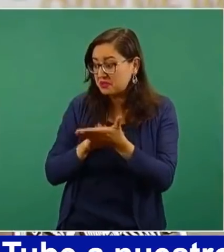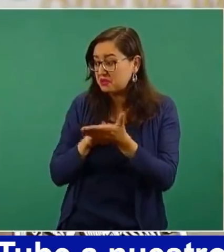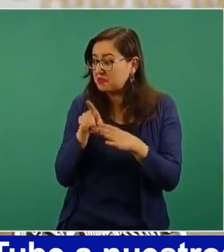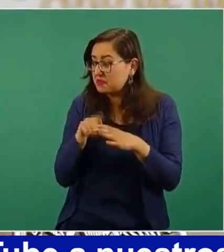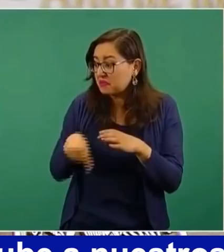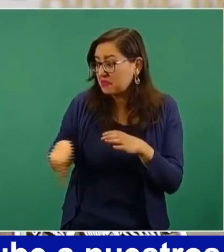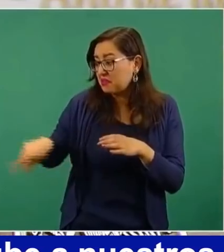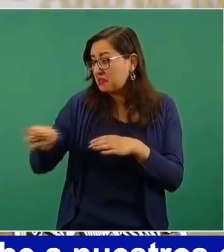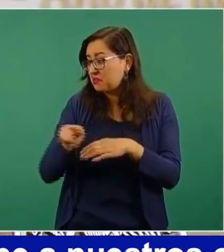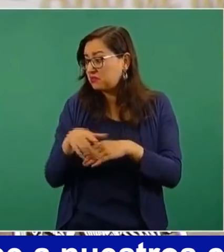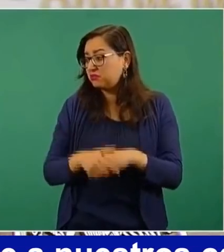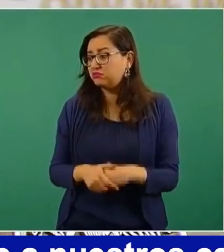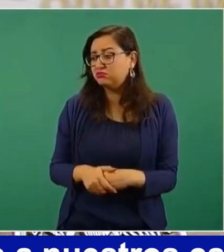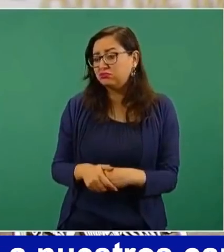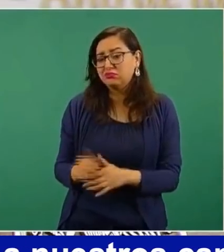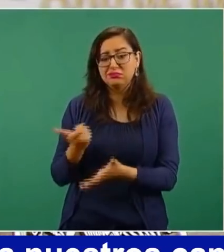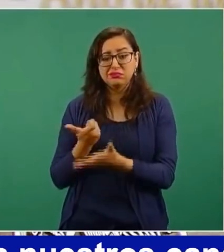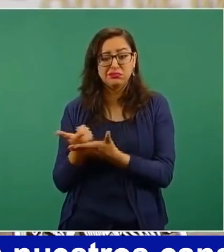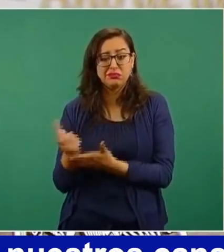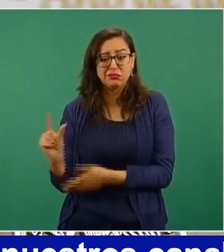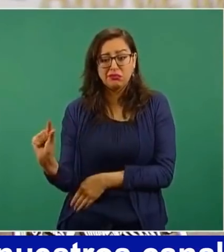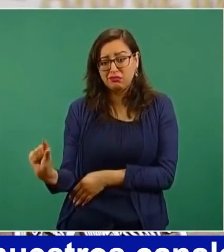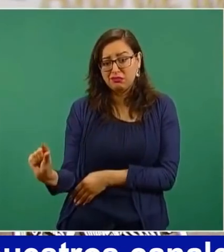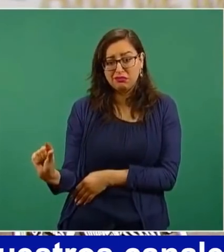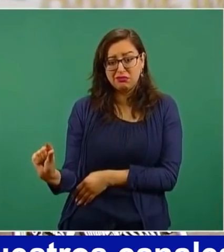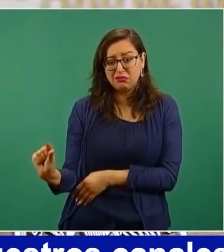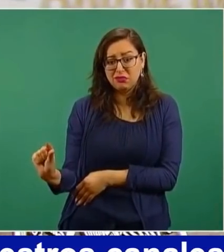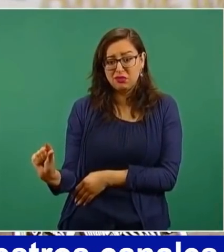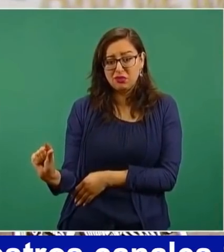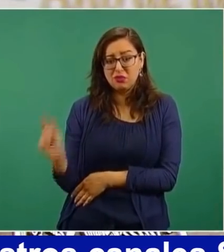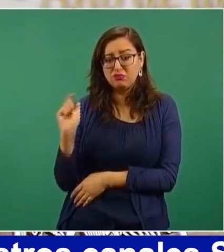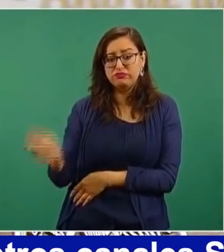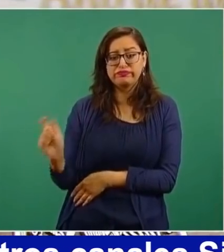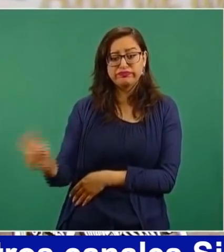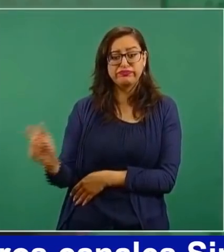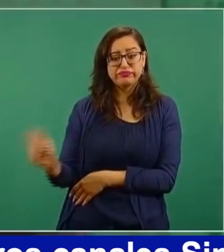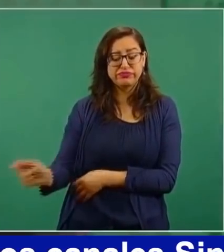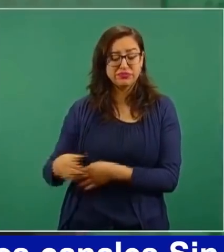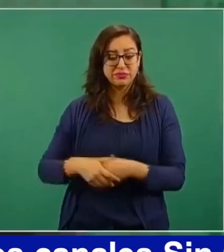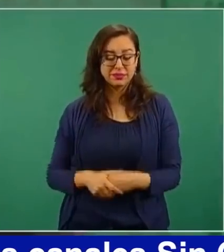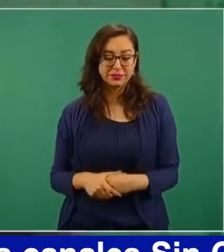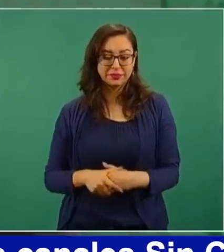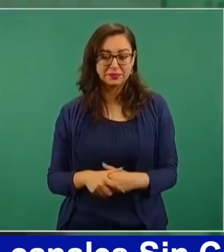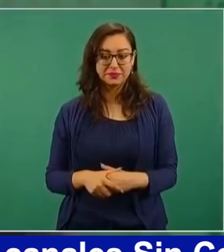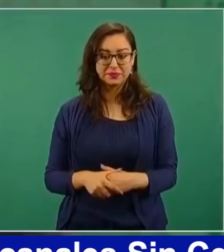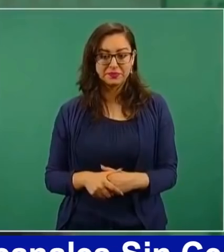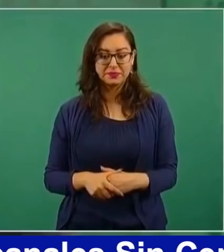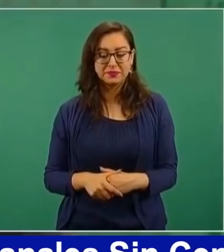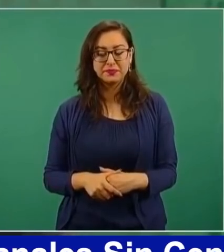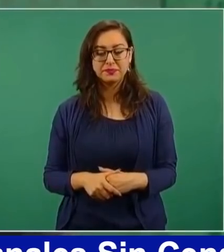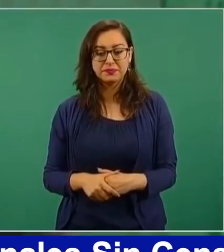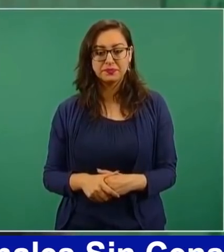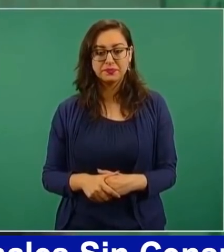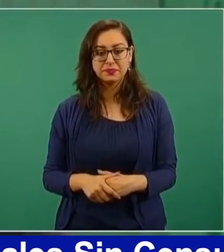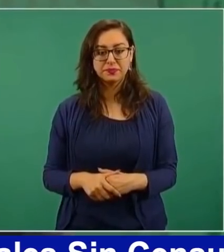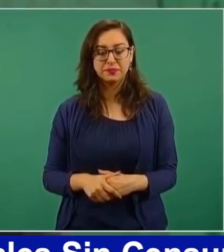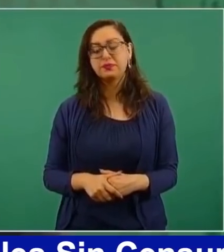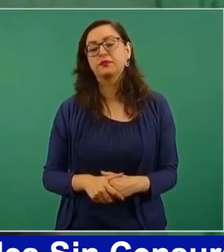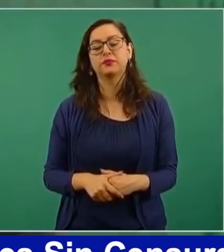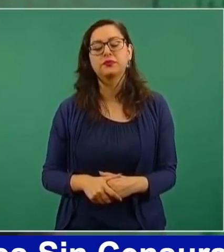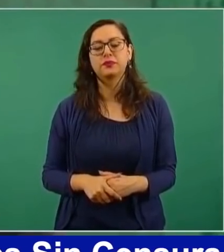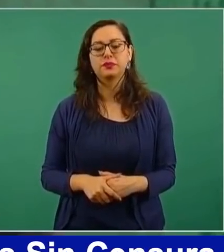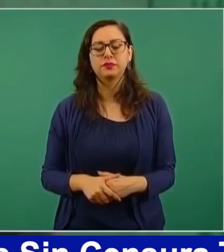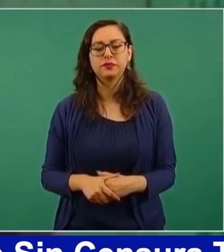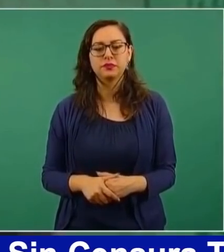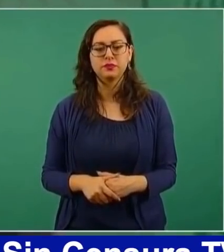pensiones equivalentes a 1 a 2 salarios mínimos para el resto de los trabajadores al